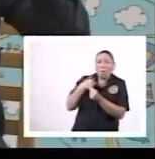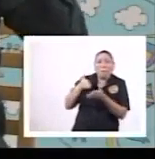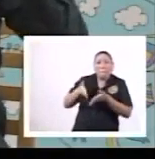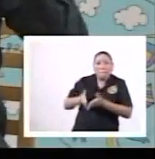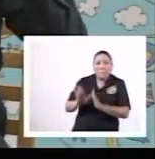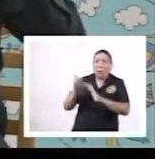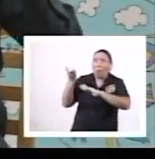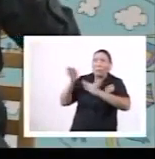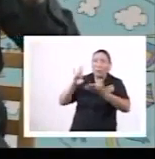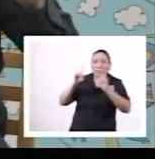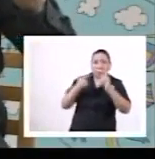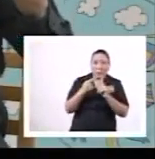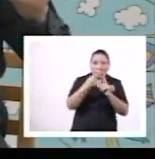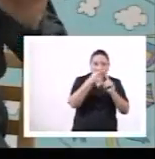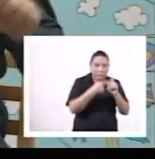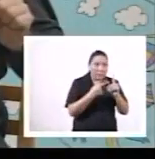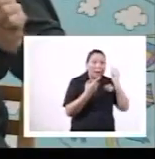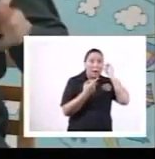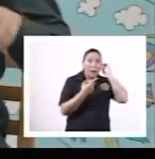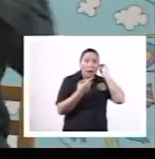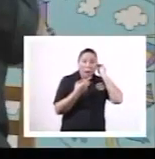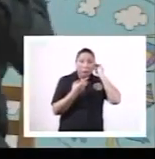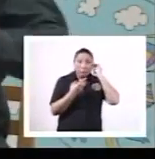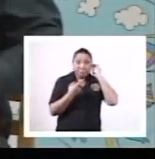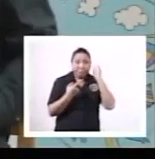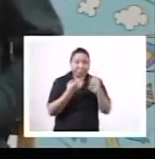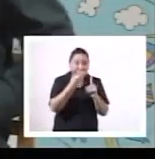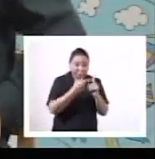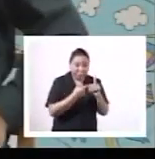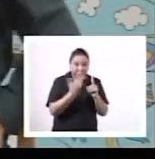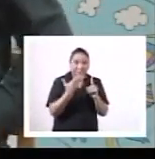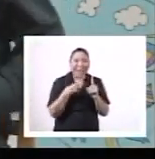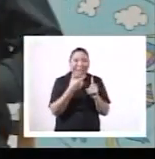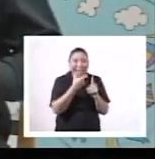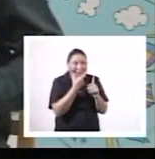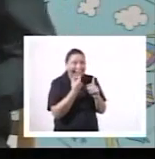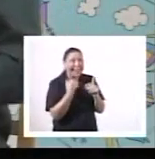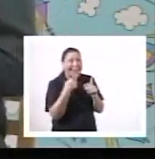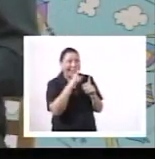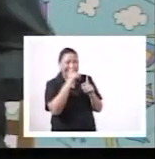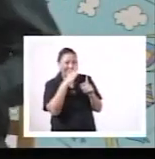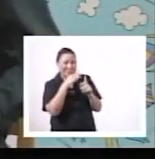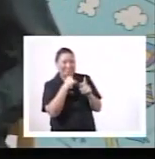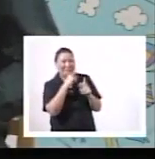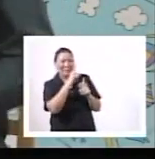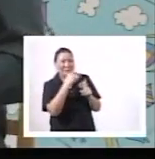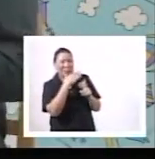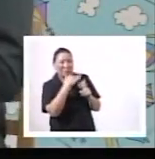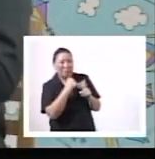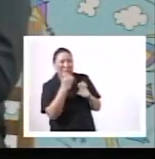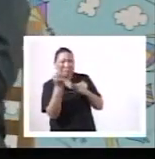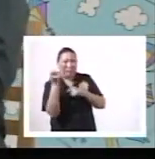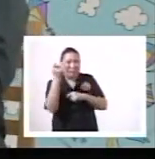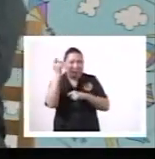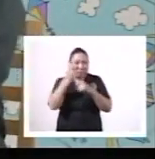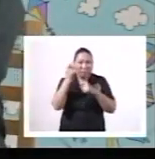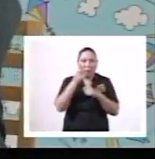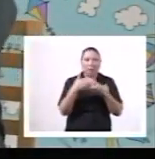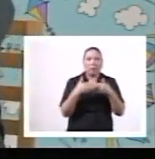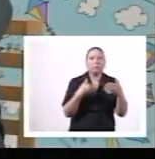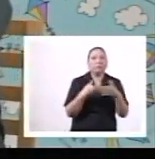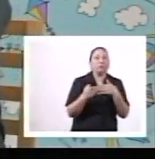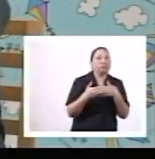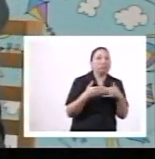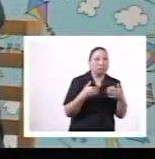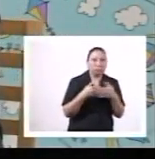risitas de los habitantes del pueblo se comenzaron a escuchar. La señora no va a poder, se va a caer. pero a ella no le importó.